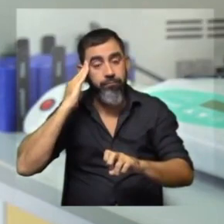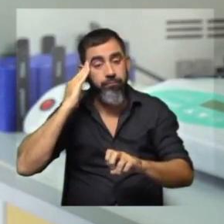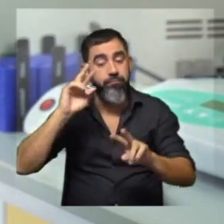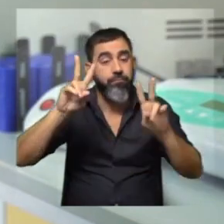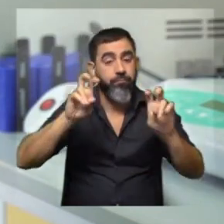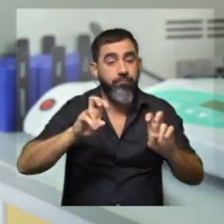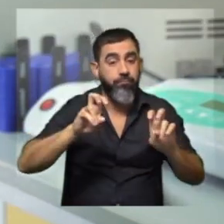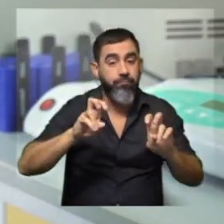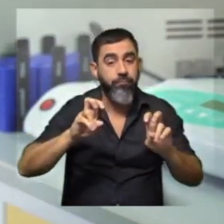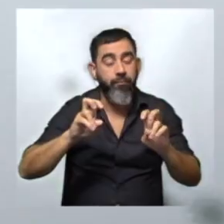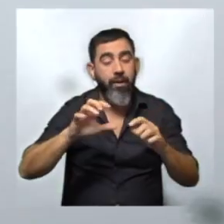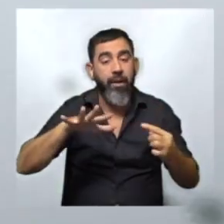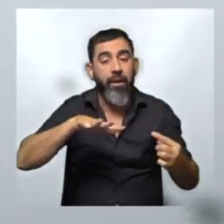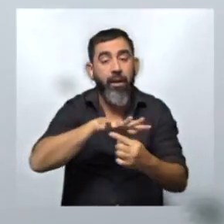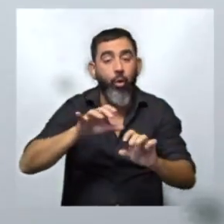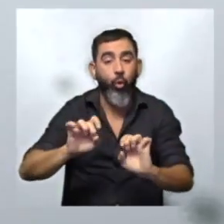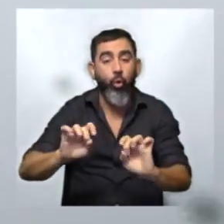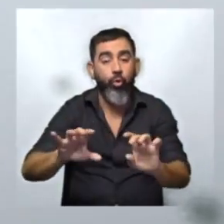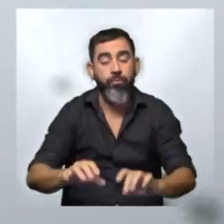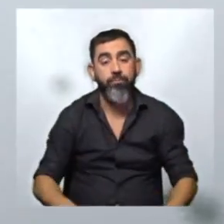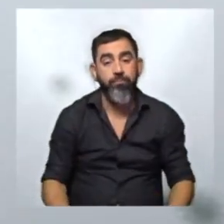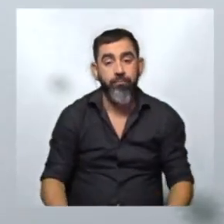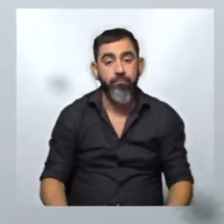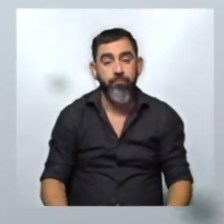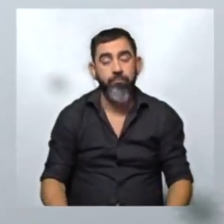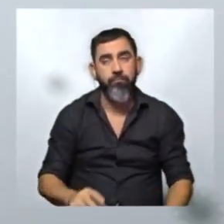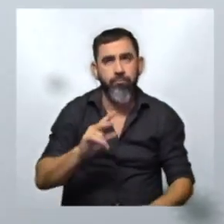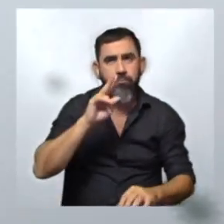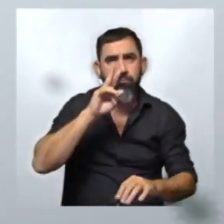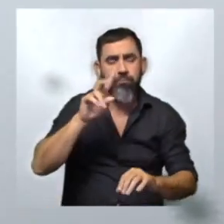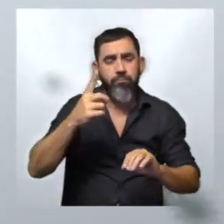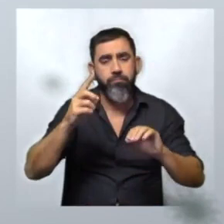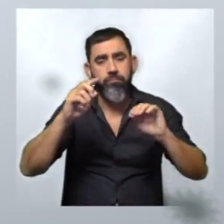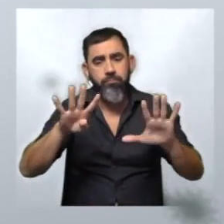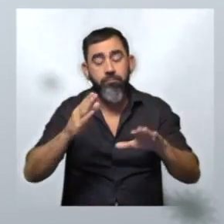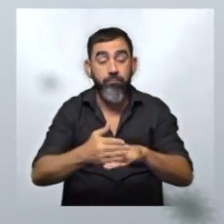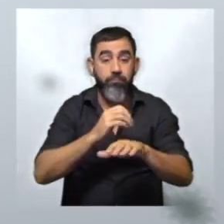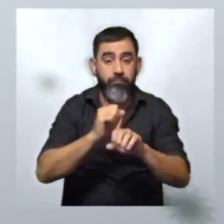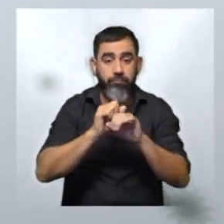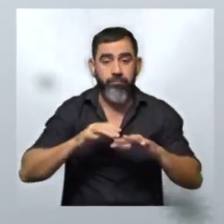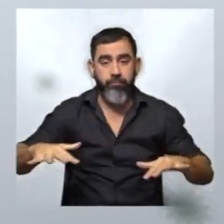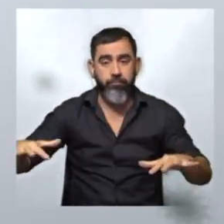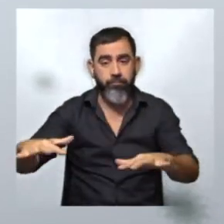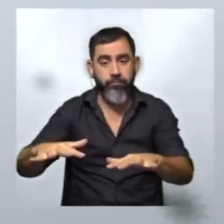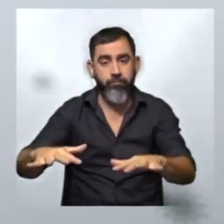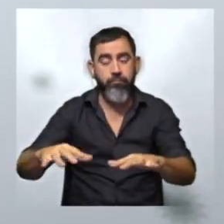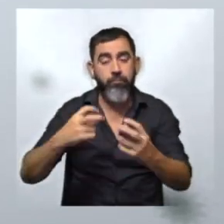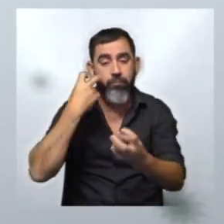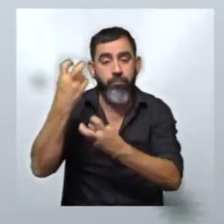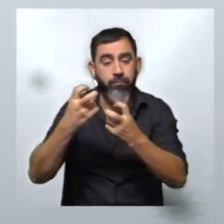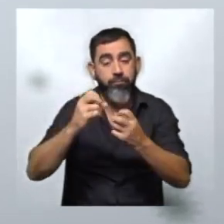cuestiones de índole más ecológica, ¿eh? También planteamos ya en el 2019, antes de la pandemia, la búsqueda